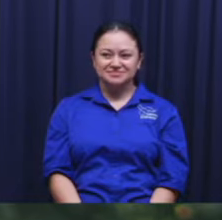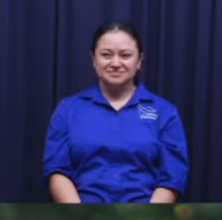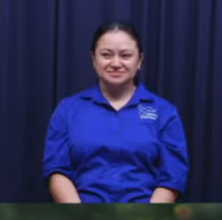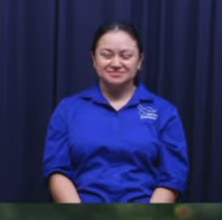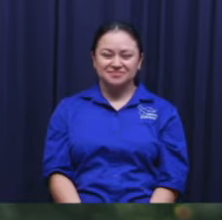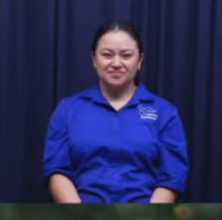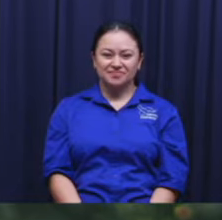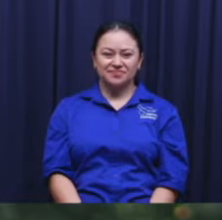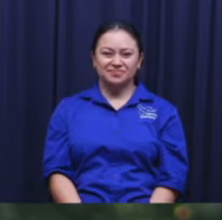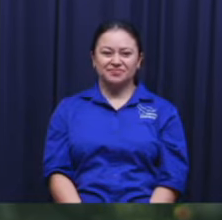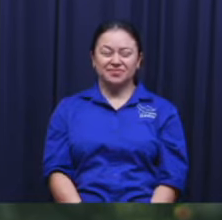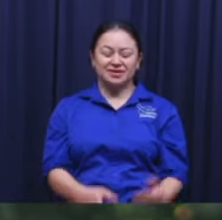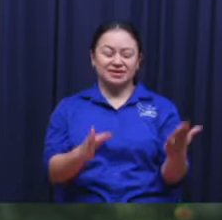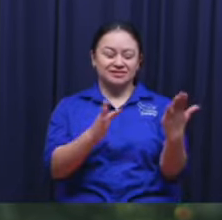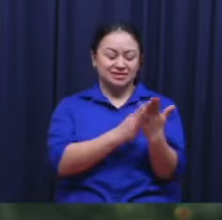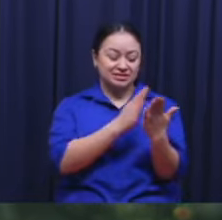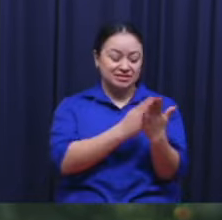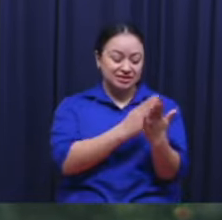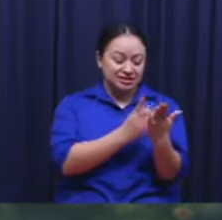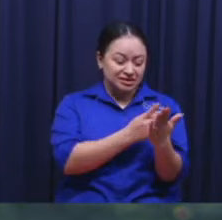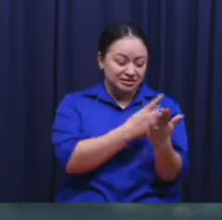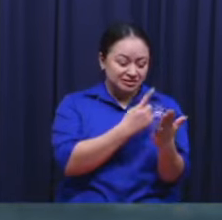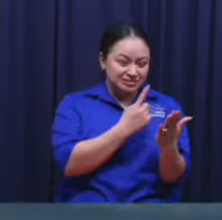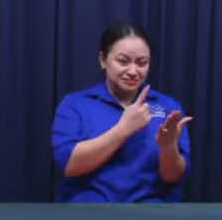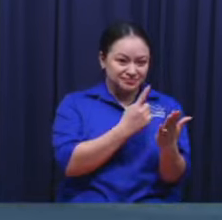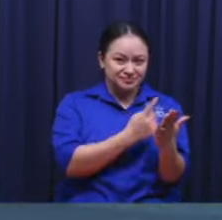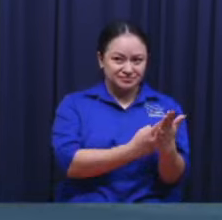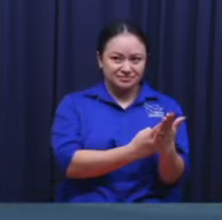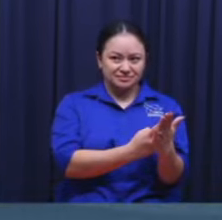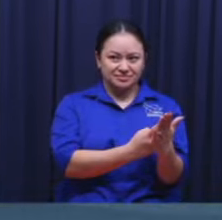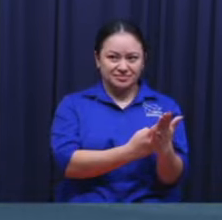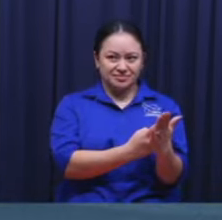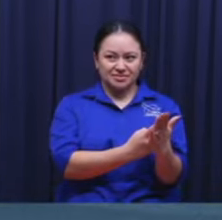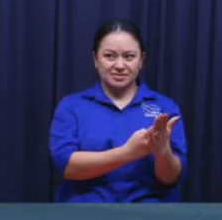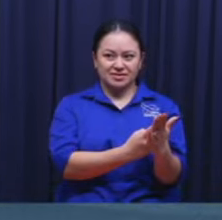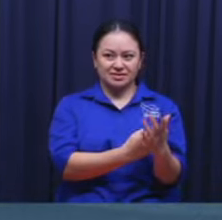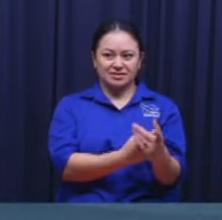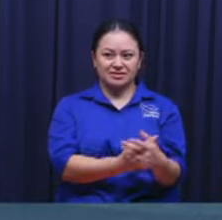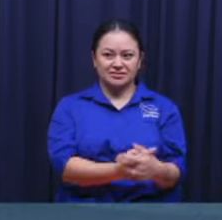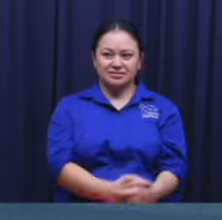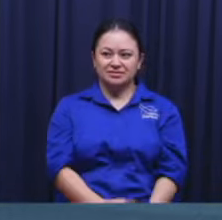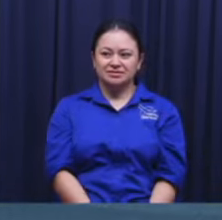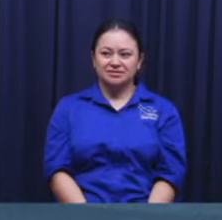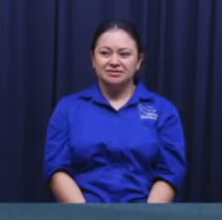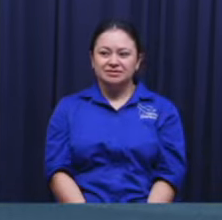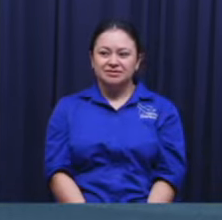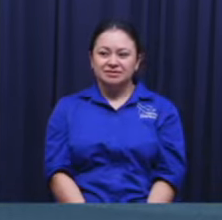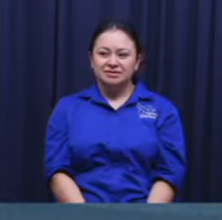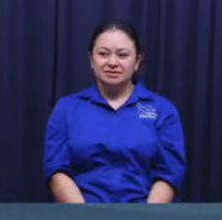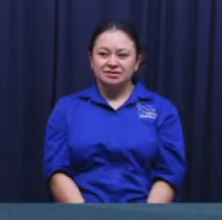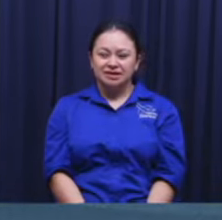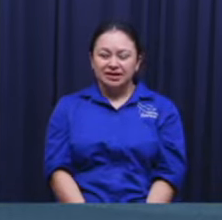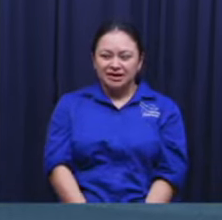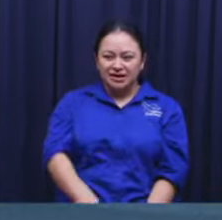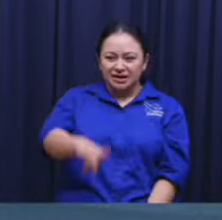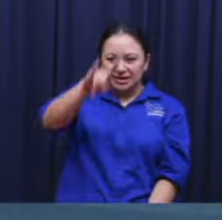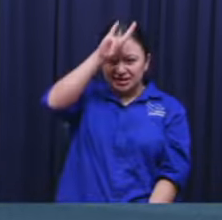Vuestro adversario, el diablo, anda acecho como león rugiente buscando a quien devorar. Pues con nosotros que no cuente.